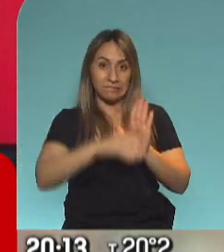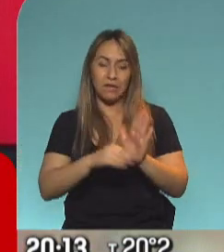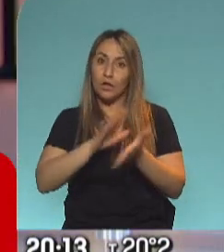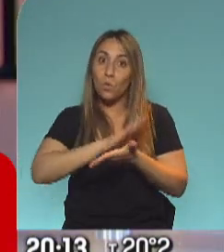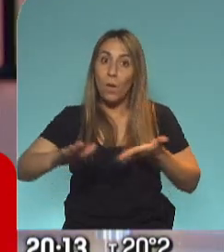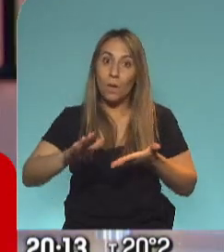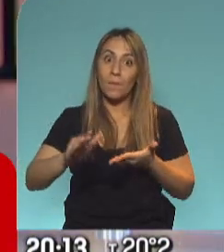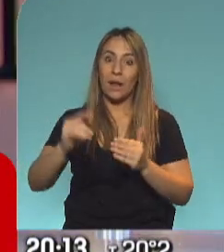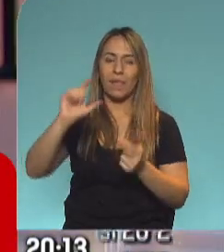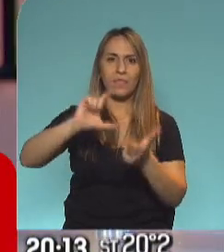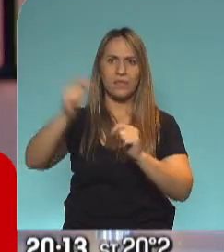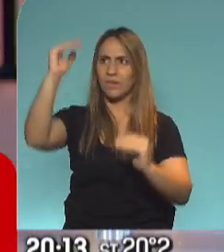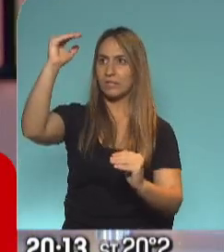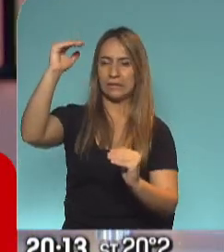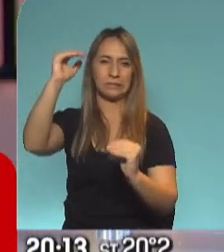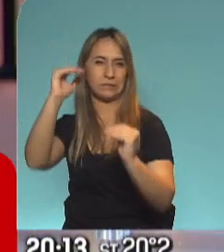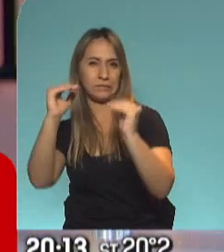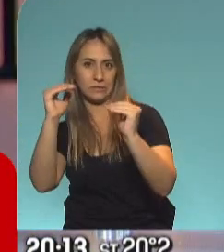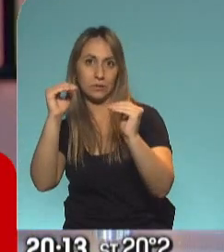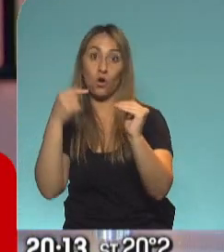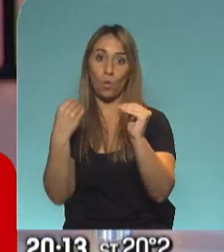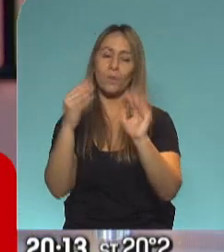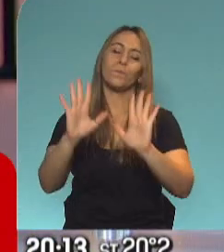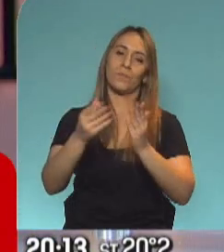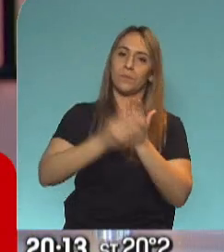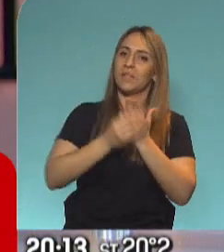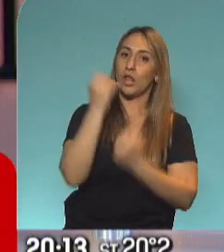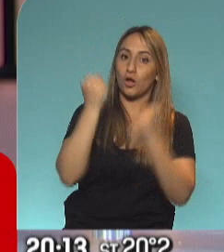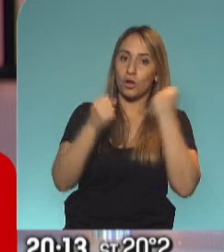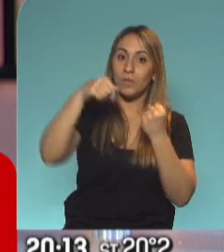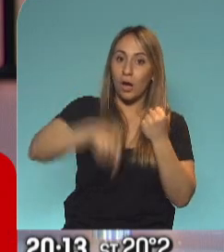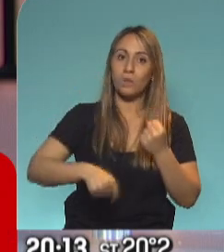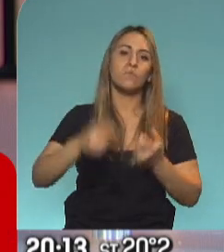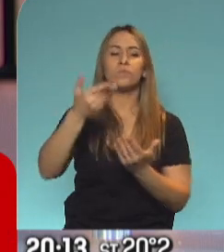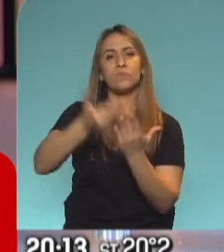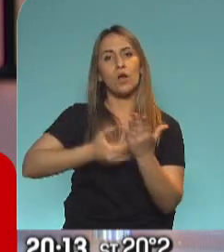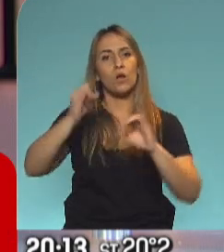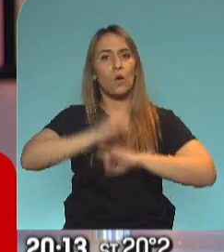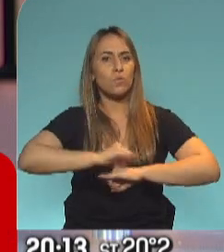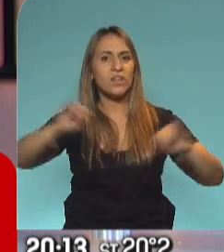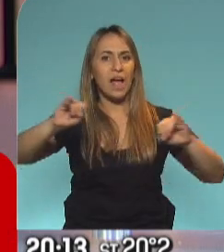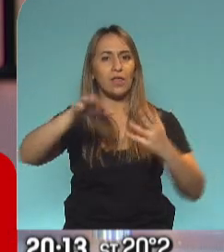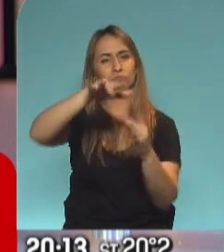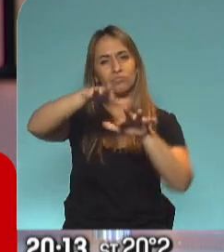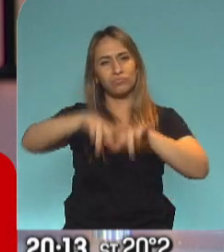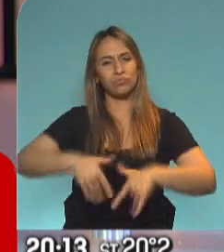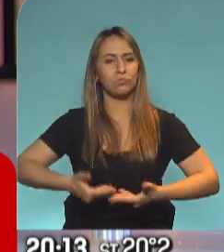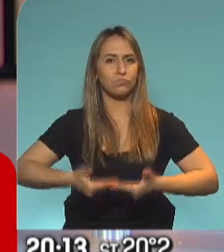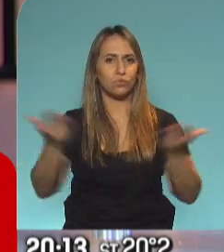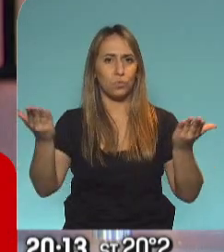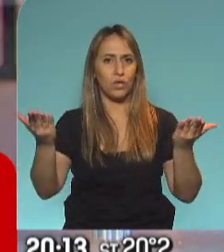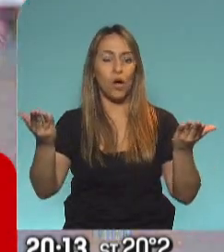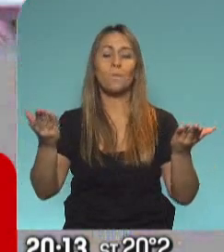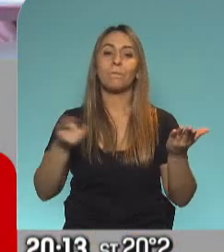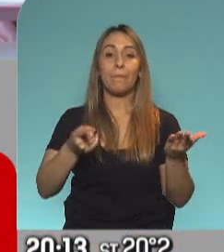bueno hoy lo que hizo el gobierno en el ministerio economía precisamente es emitir un comunicado en donde justamente lo que hacía es